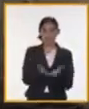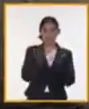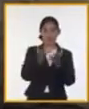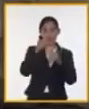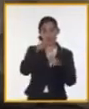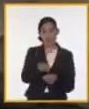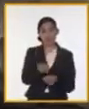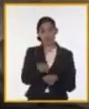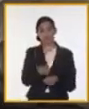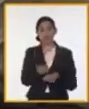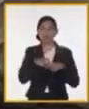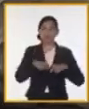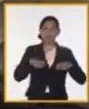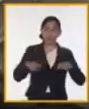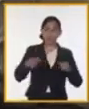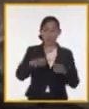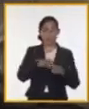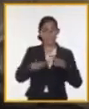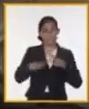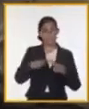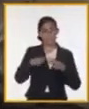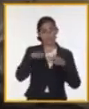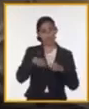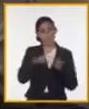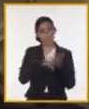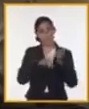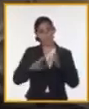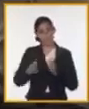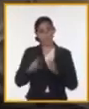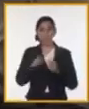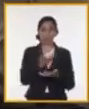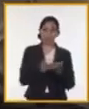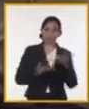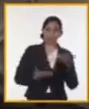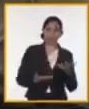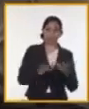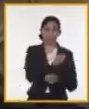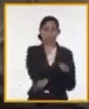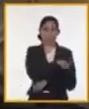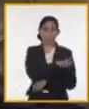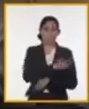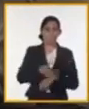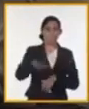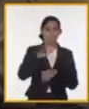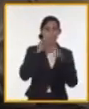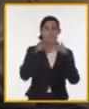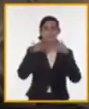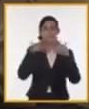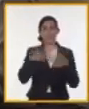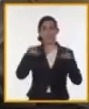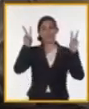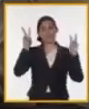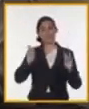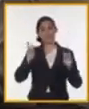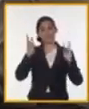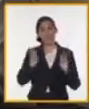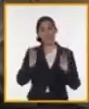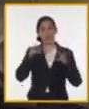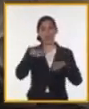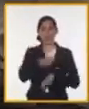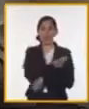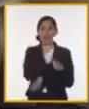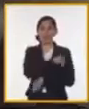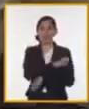el partido estaba cada vez más cerca de esos temas de la agenda pública. Yo creo que no solo más cerca, sino que los temas de la agenda pública son los temas